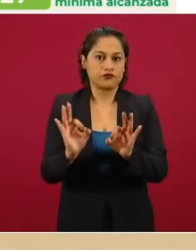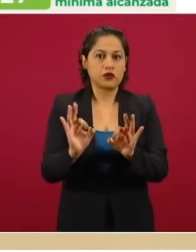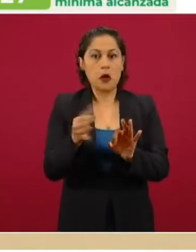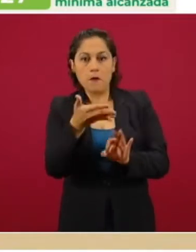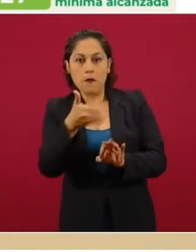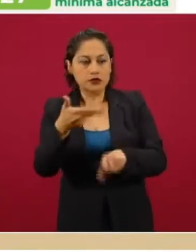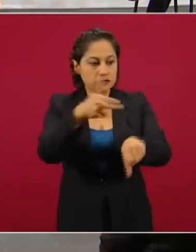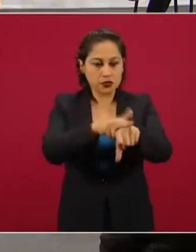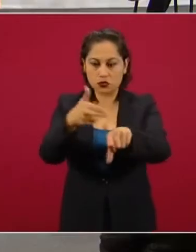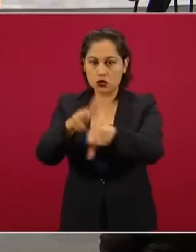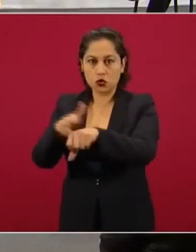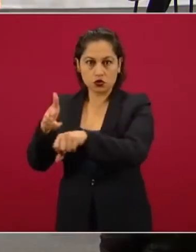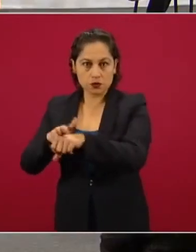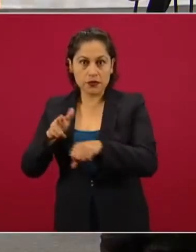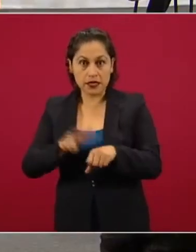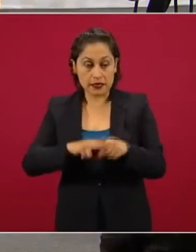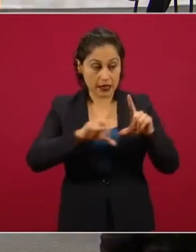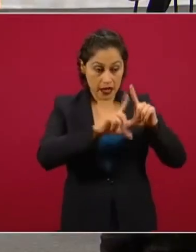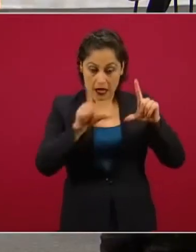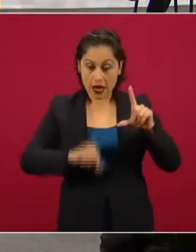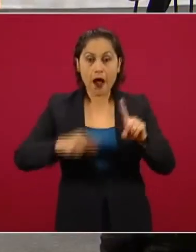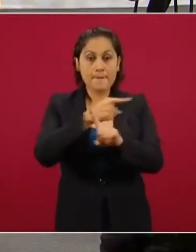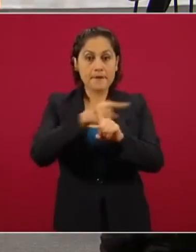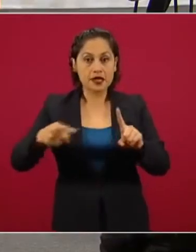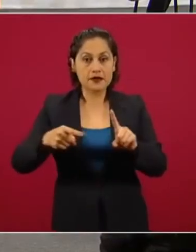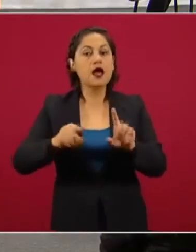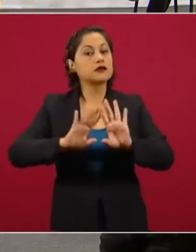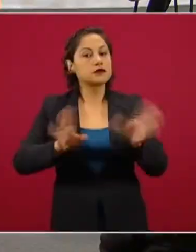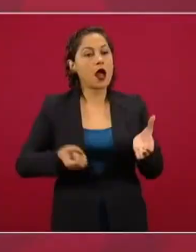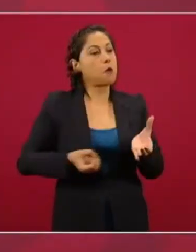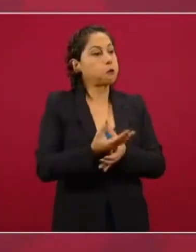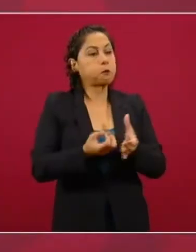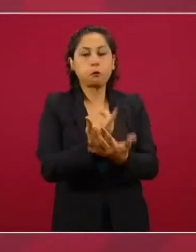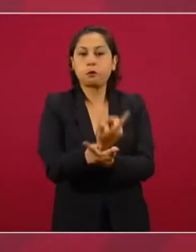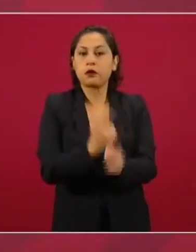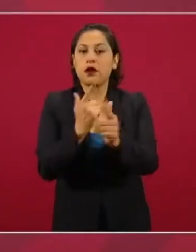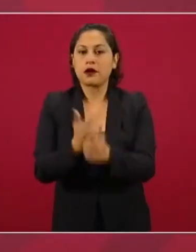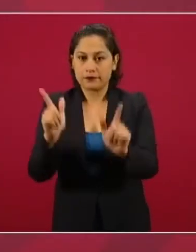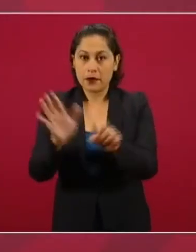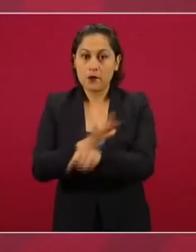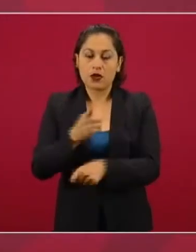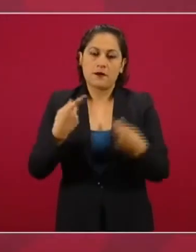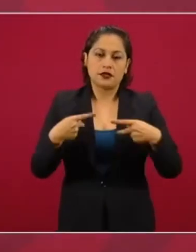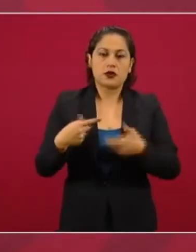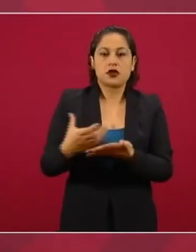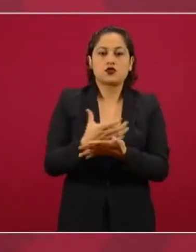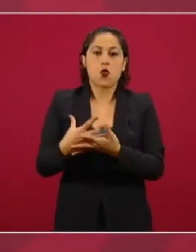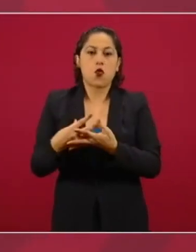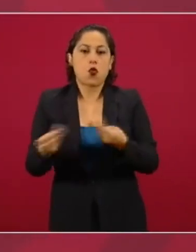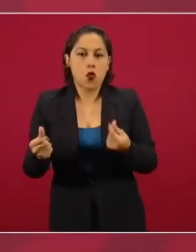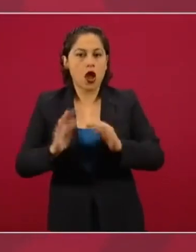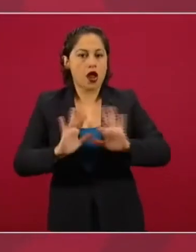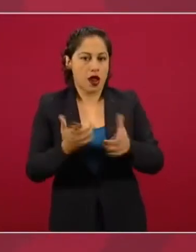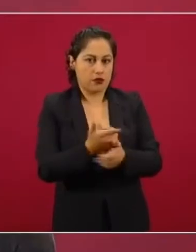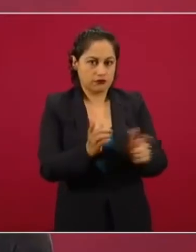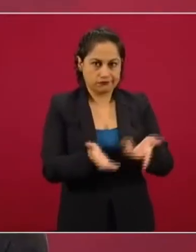hospitalarias a nivel nacional fueron desocupadas en la medida en que las personas se dieron de alta. Pero hemos tenido